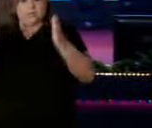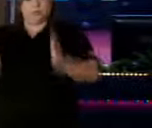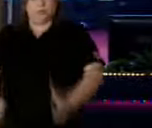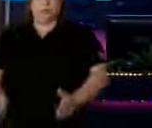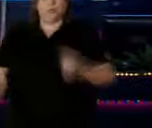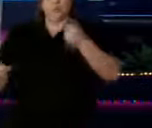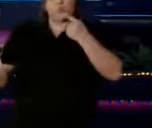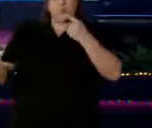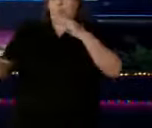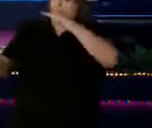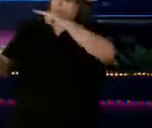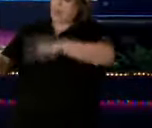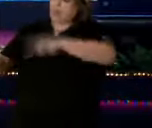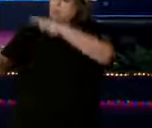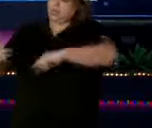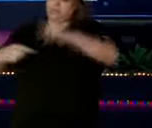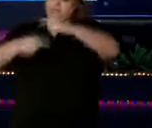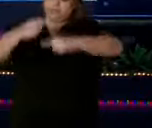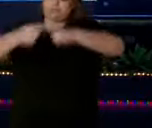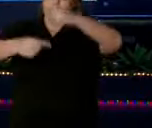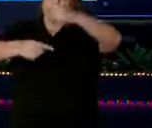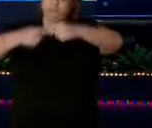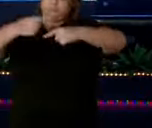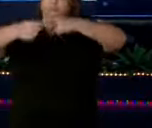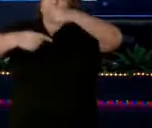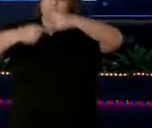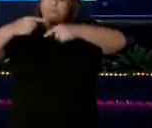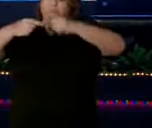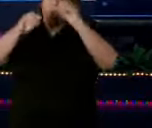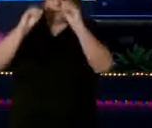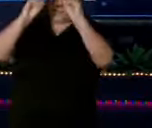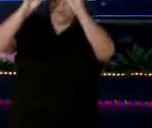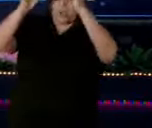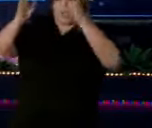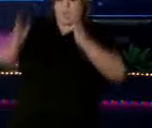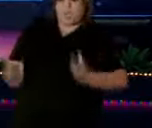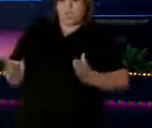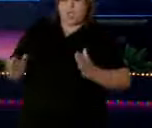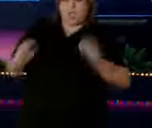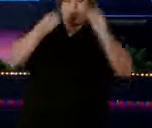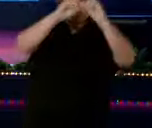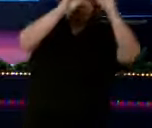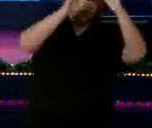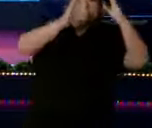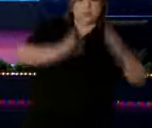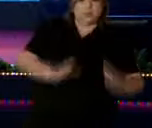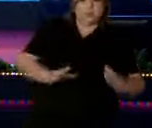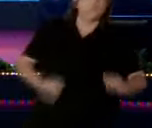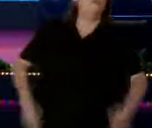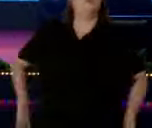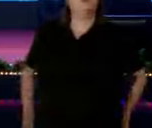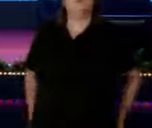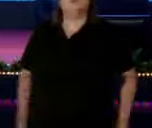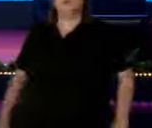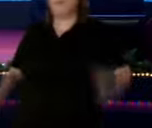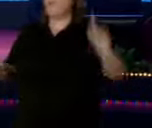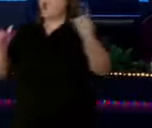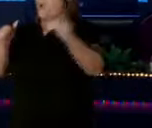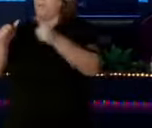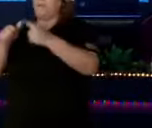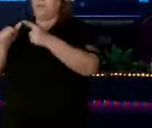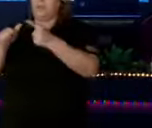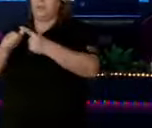rollo dentro de los maestros rabinos, se le dio esa deferencia. ¿Qué fue lo primero que